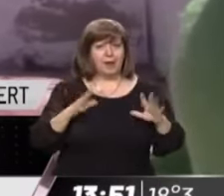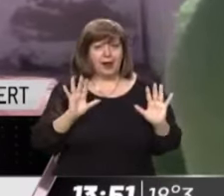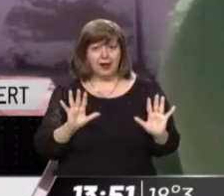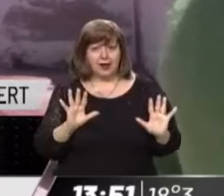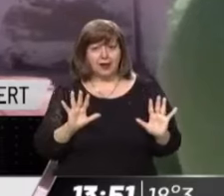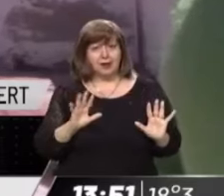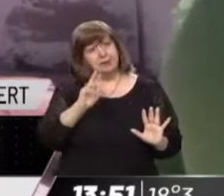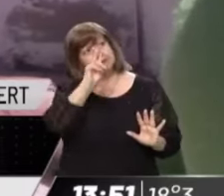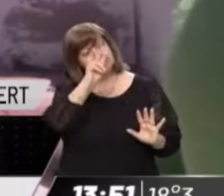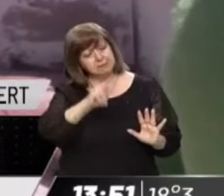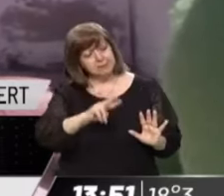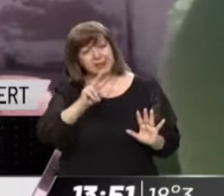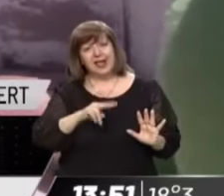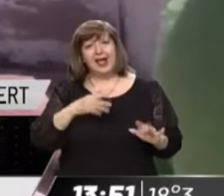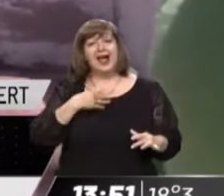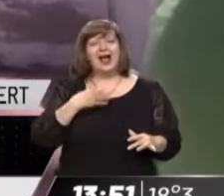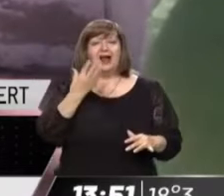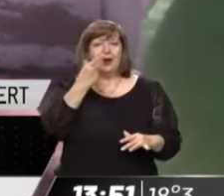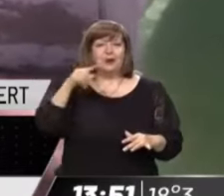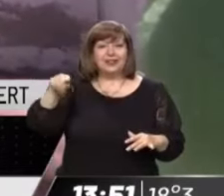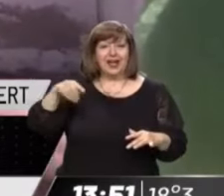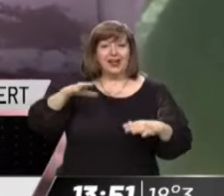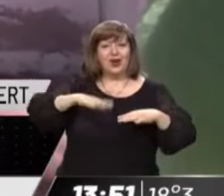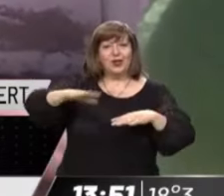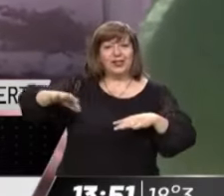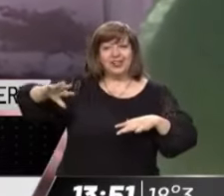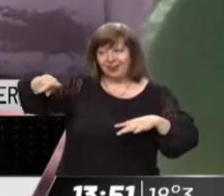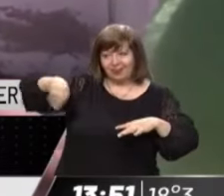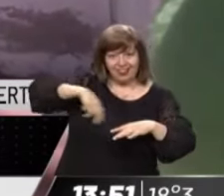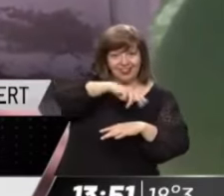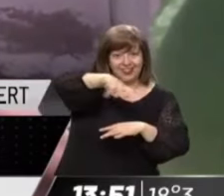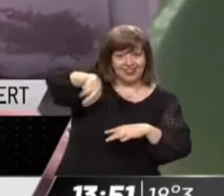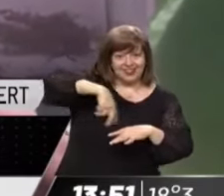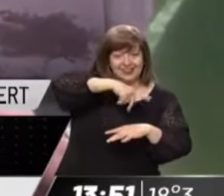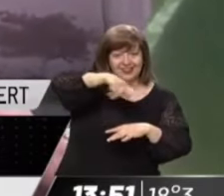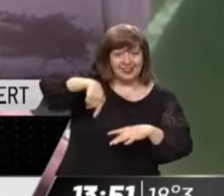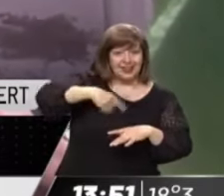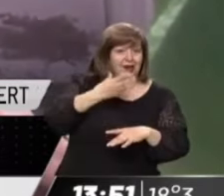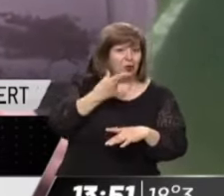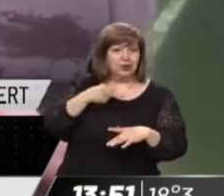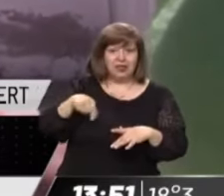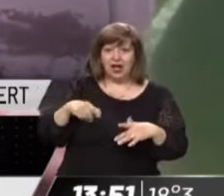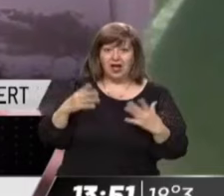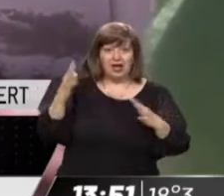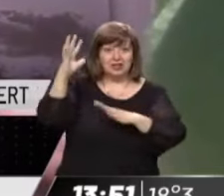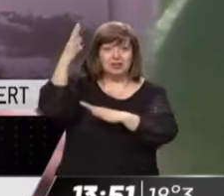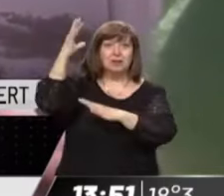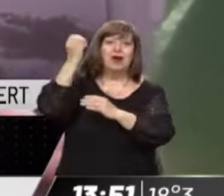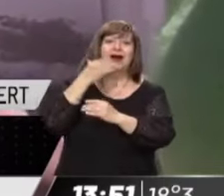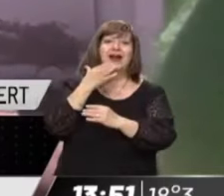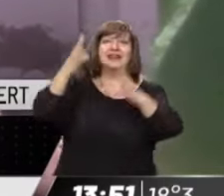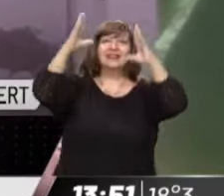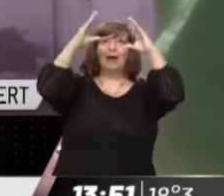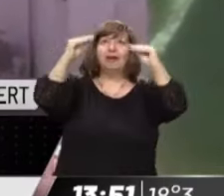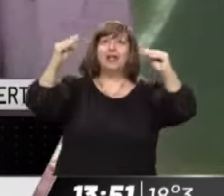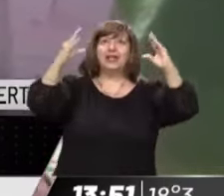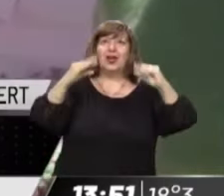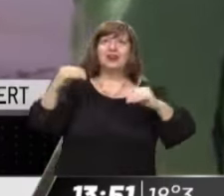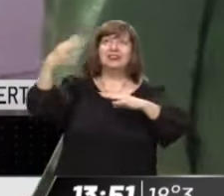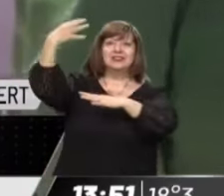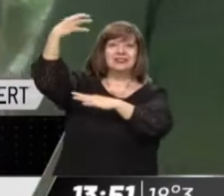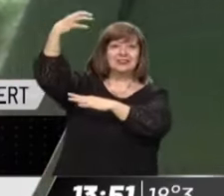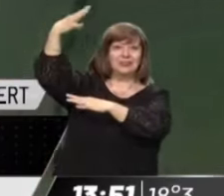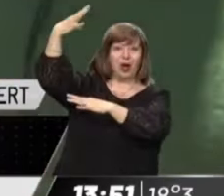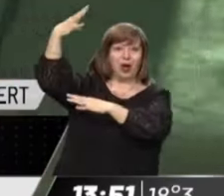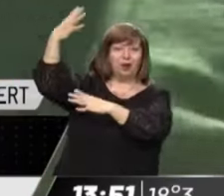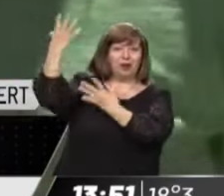estaba es más los chicos están los juegos de de los pequeños están sobre la sombra que nos propiciaba este pino